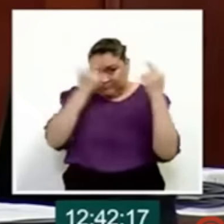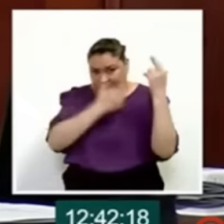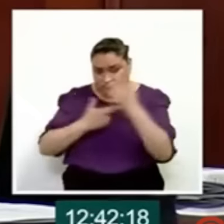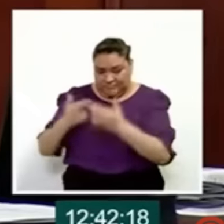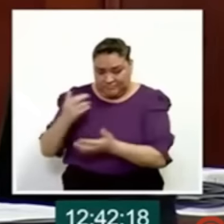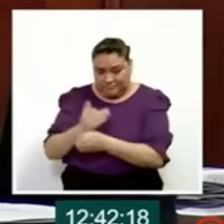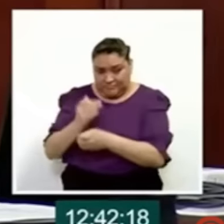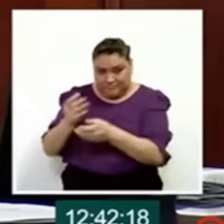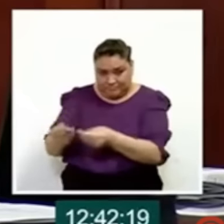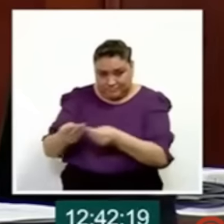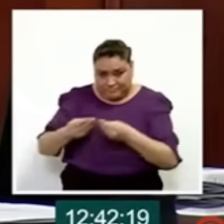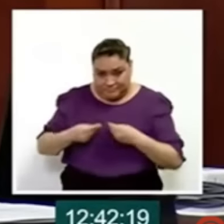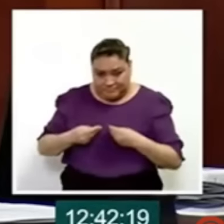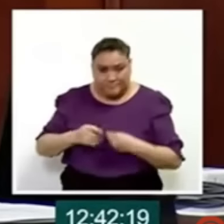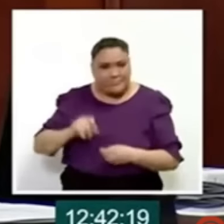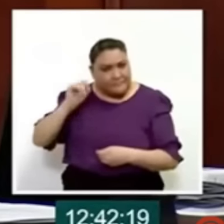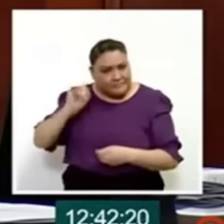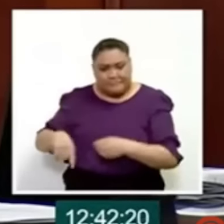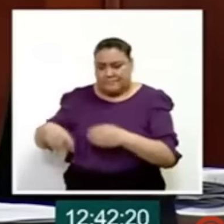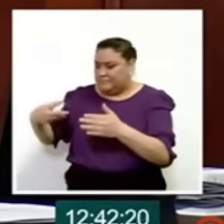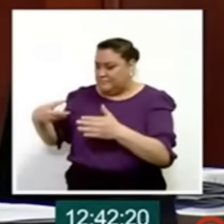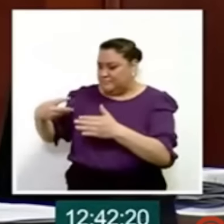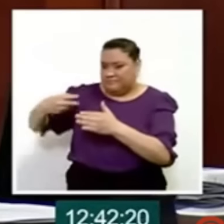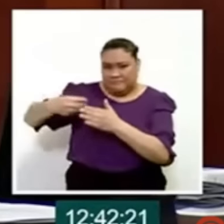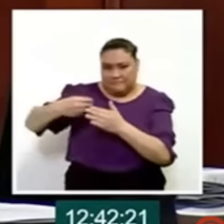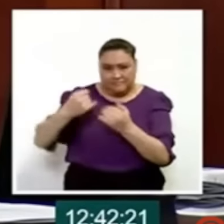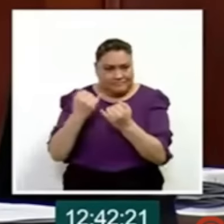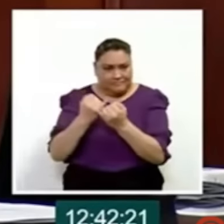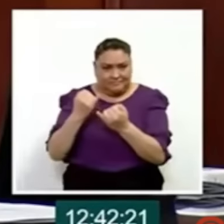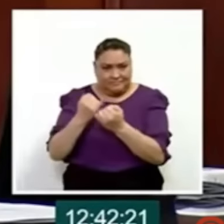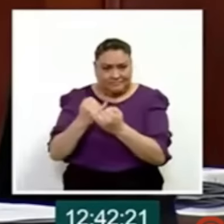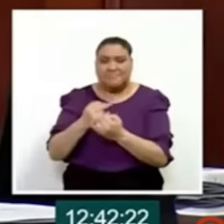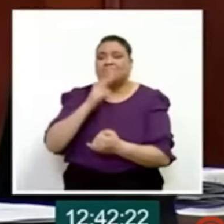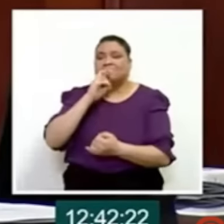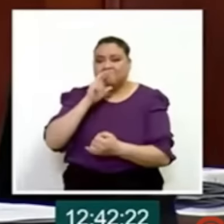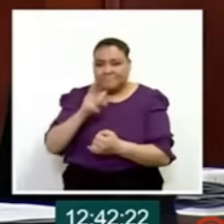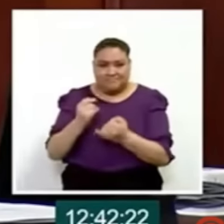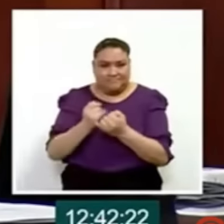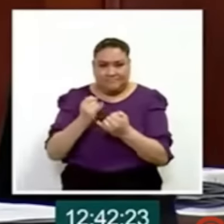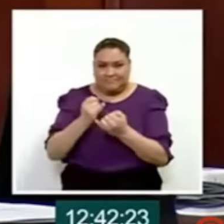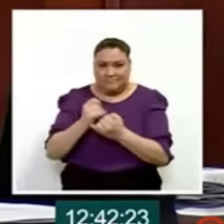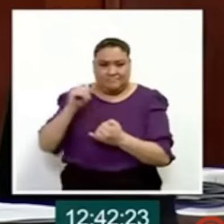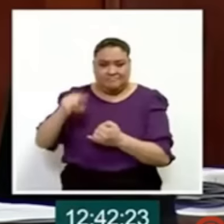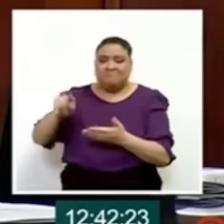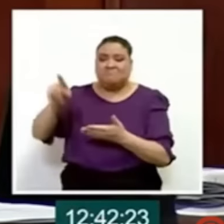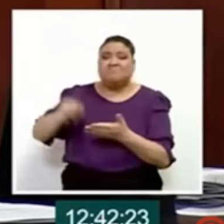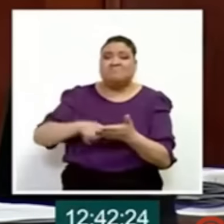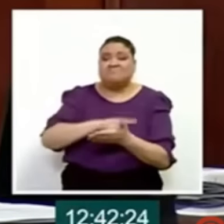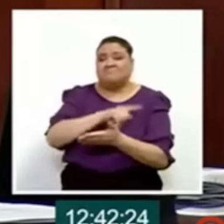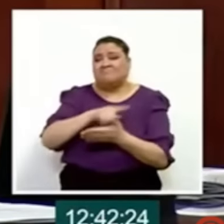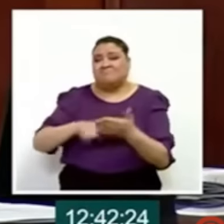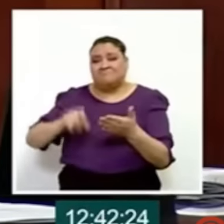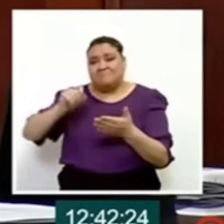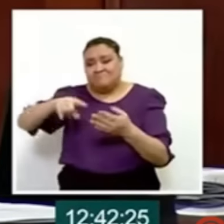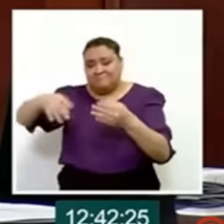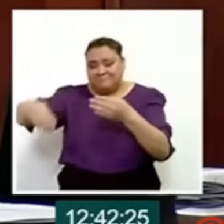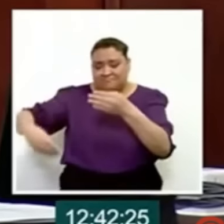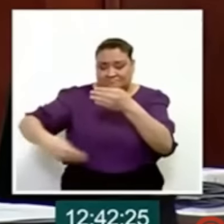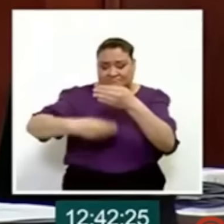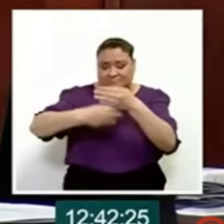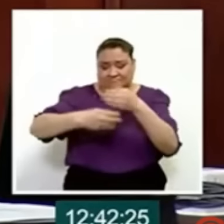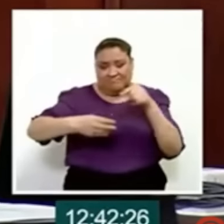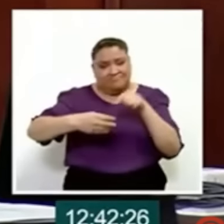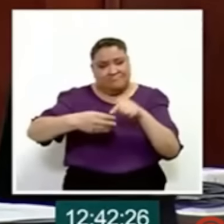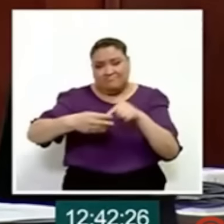tengan trascendencia nacional, que realmente se traten de víctimas, que realmente se emitan nuevos